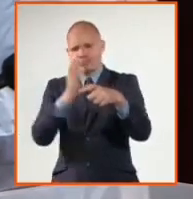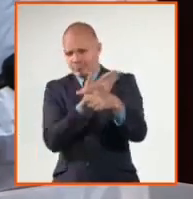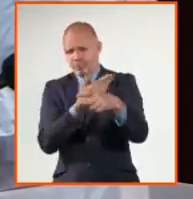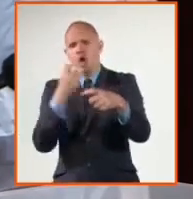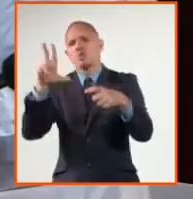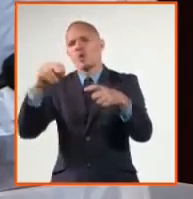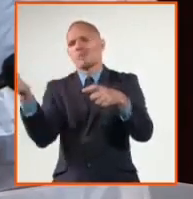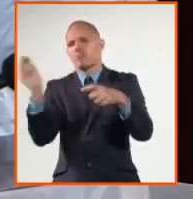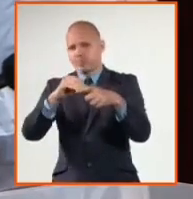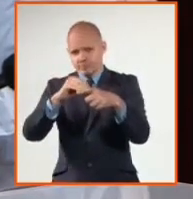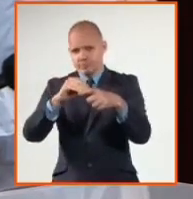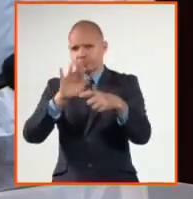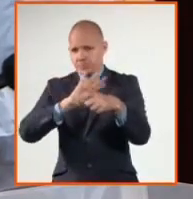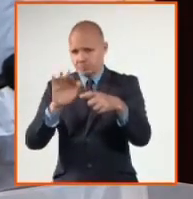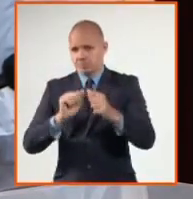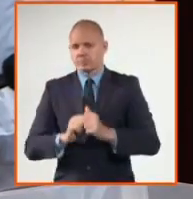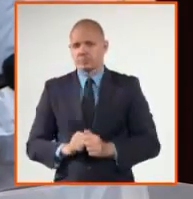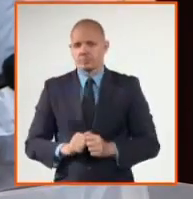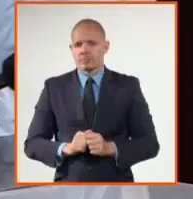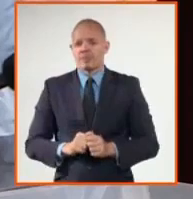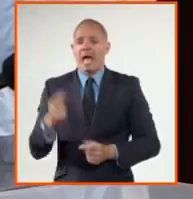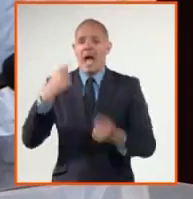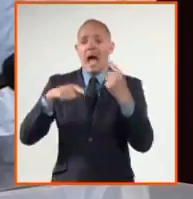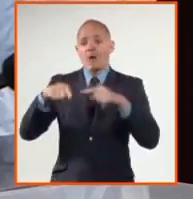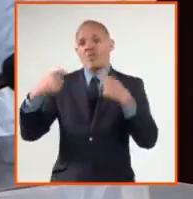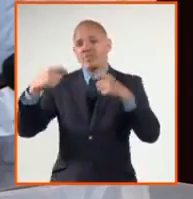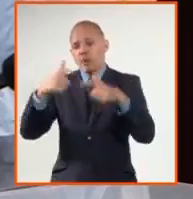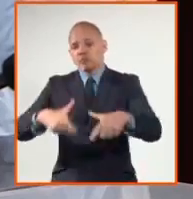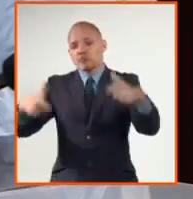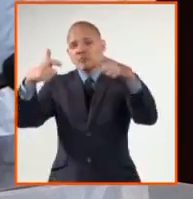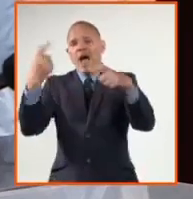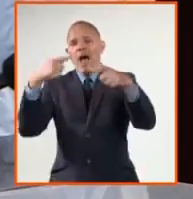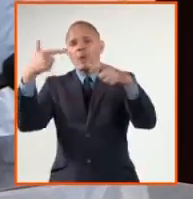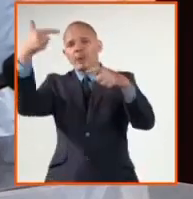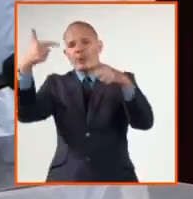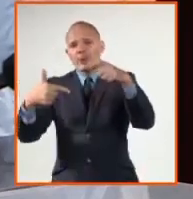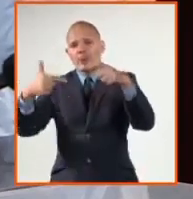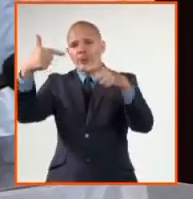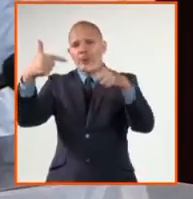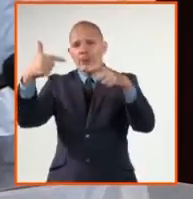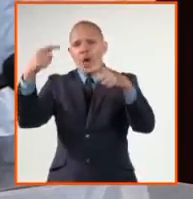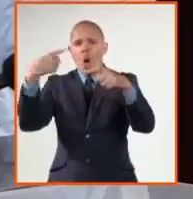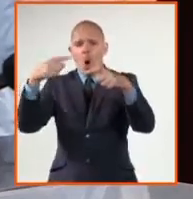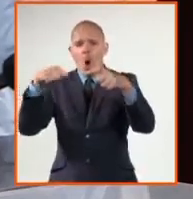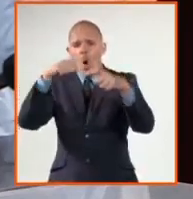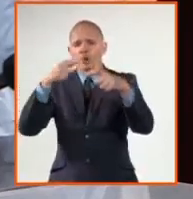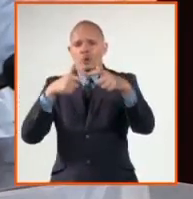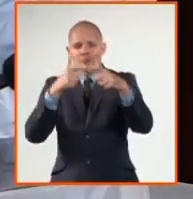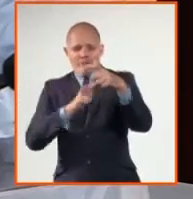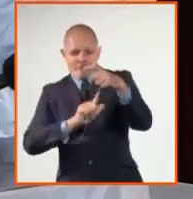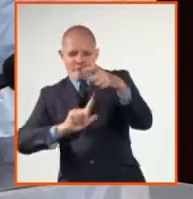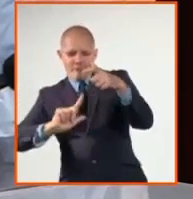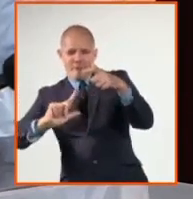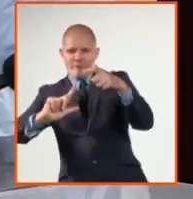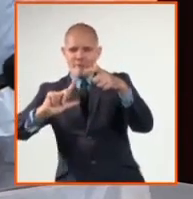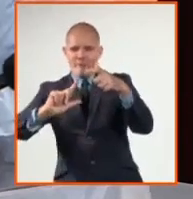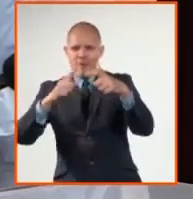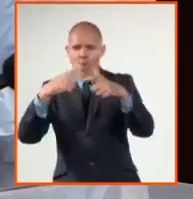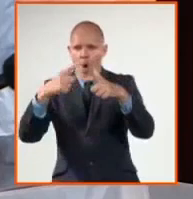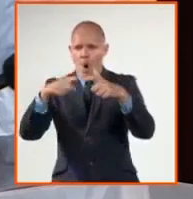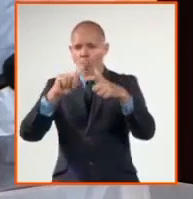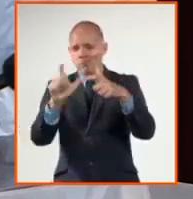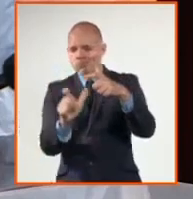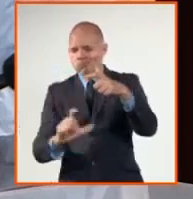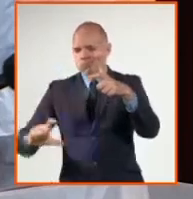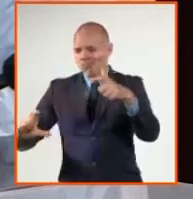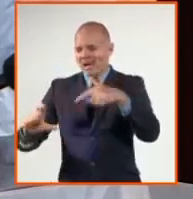nivel de y soldadura entre agregados nuevos y tuberías que tenían un nivel de uso se hace